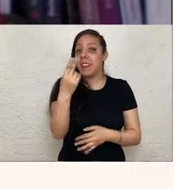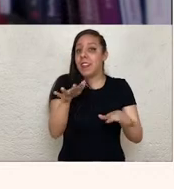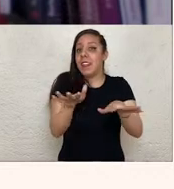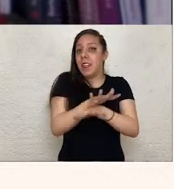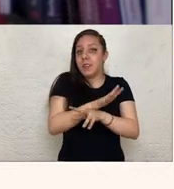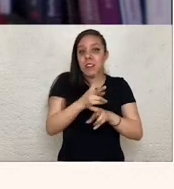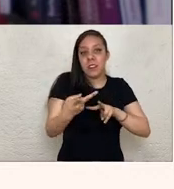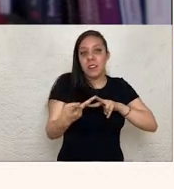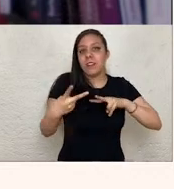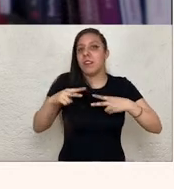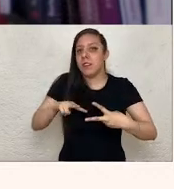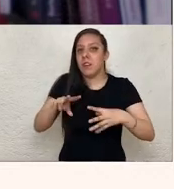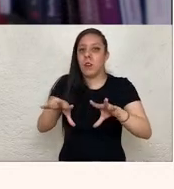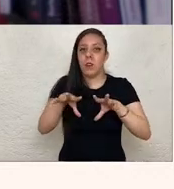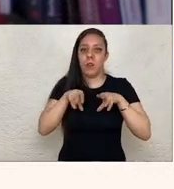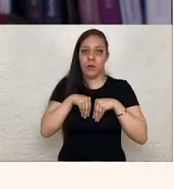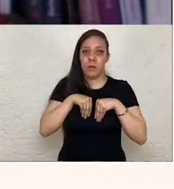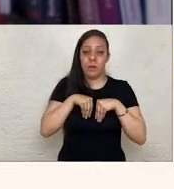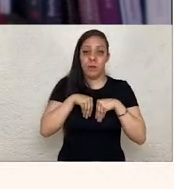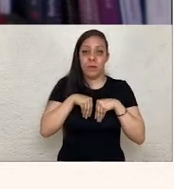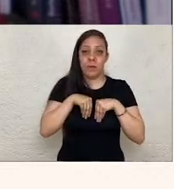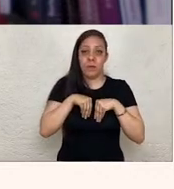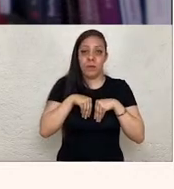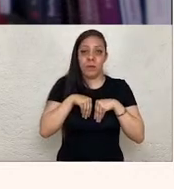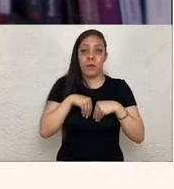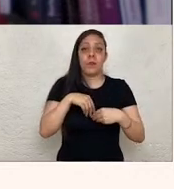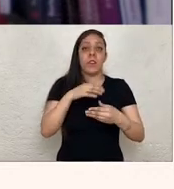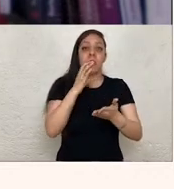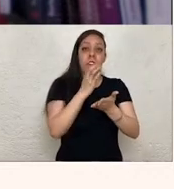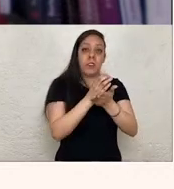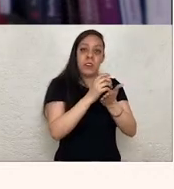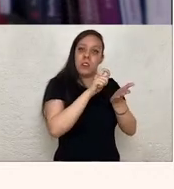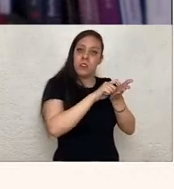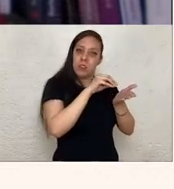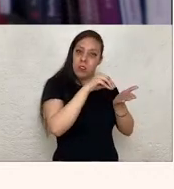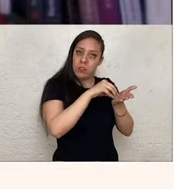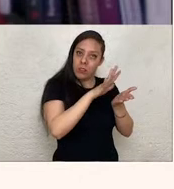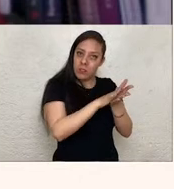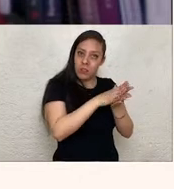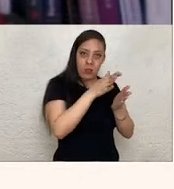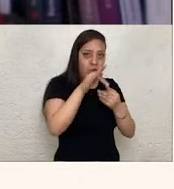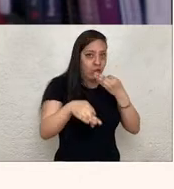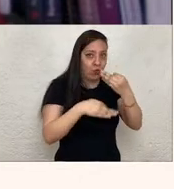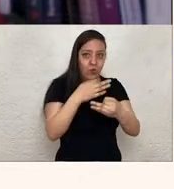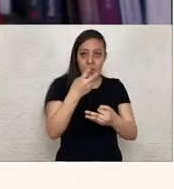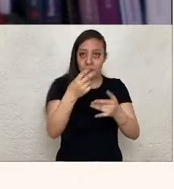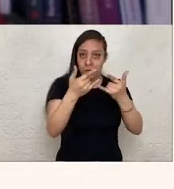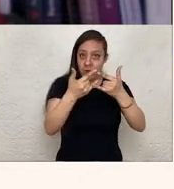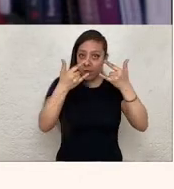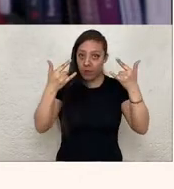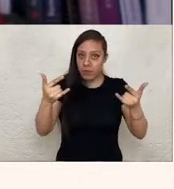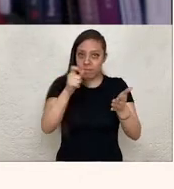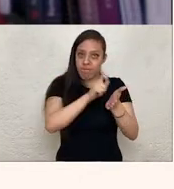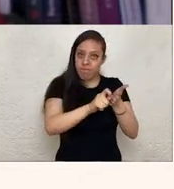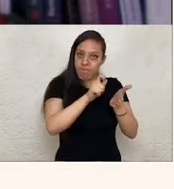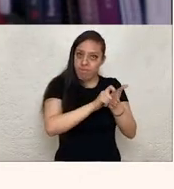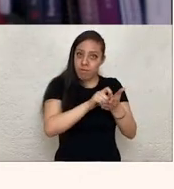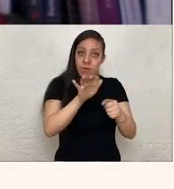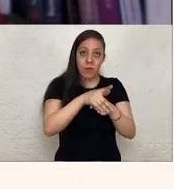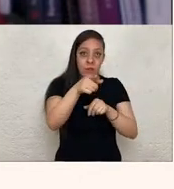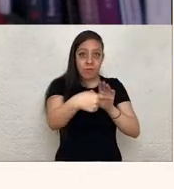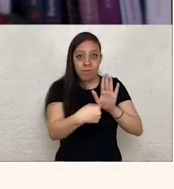que descolonizar las fuentes, como bien dice Verónica, las fuentes historiográficas. ¿Por qué? Porque esas fuentes han